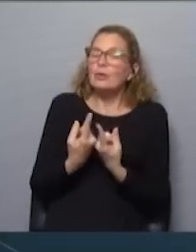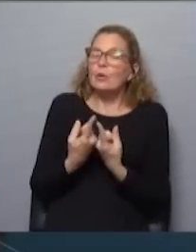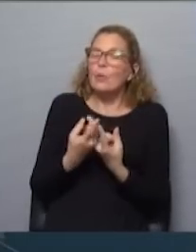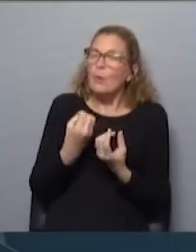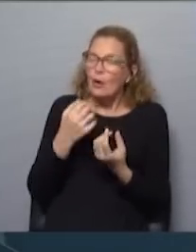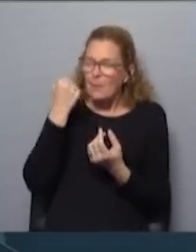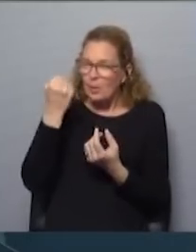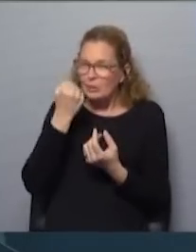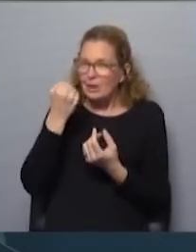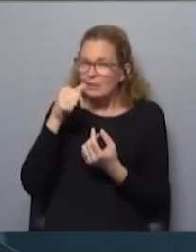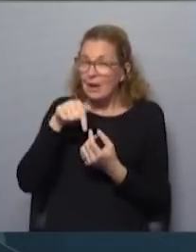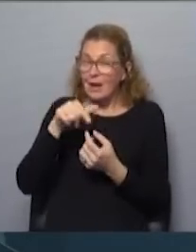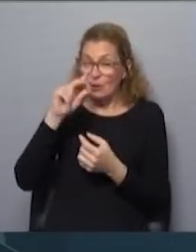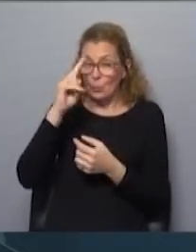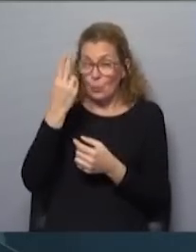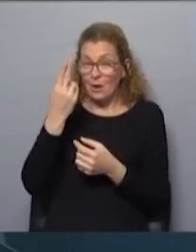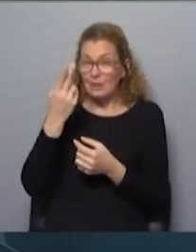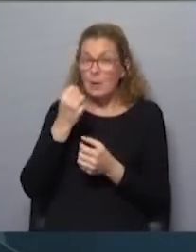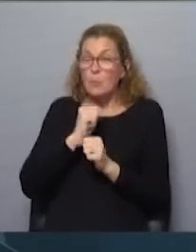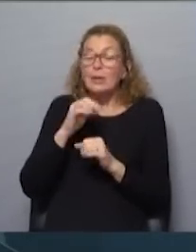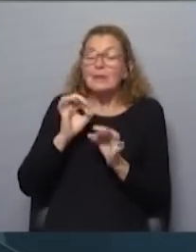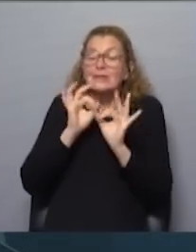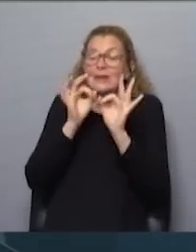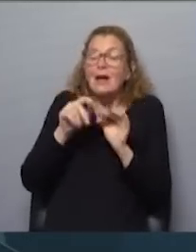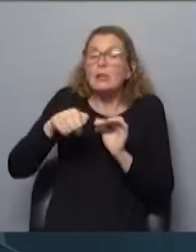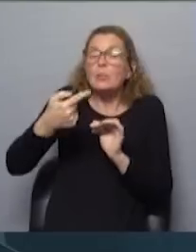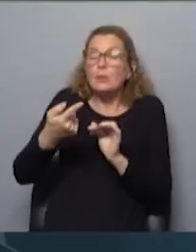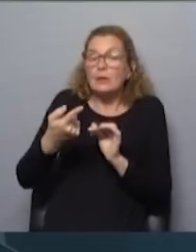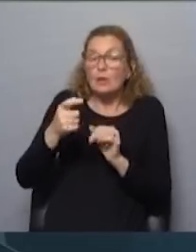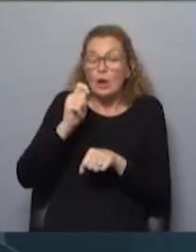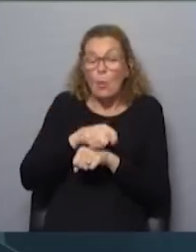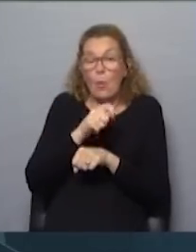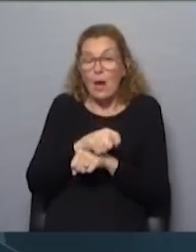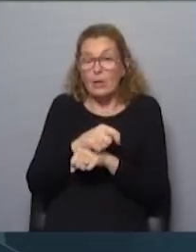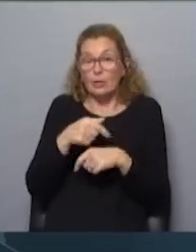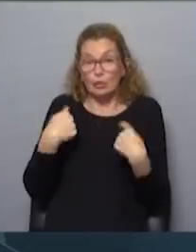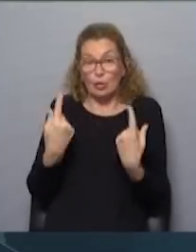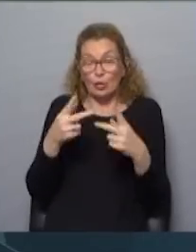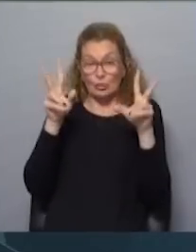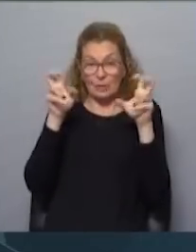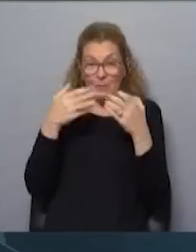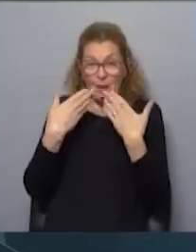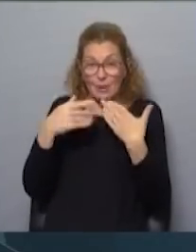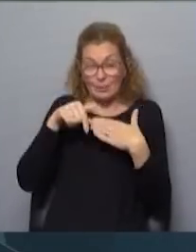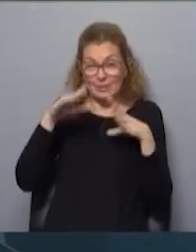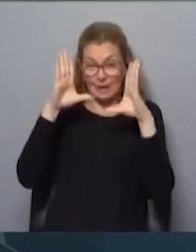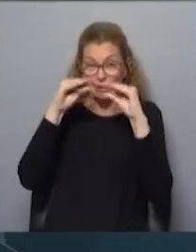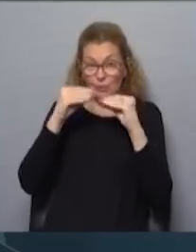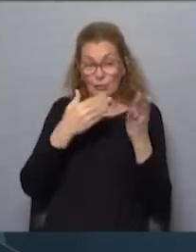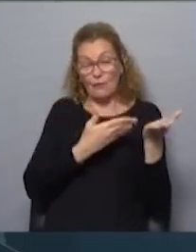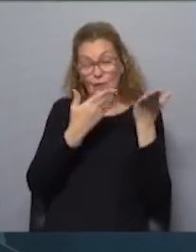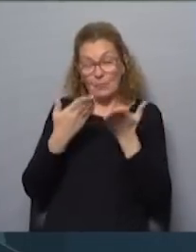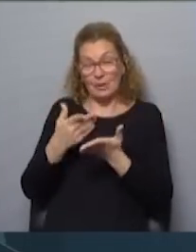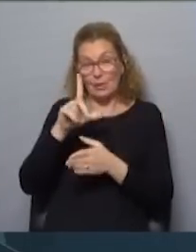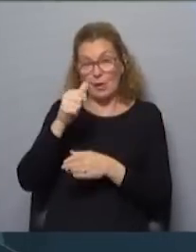repercute en nuestro país que puede llegar a pasar con esta instancia judicial de todos esos tenemos estaremos hablando esta noche bienvenidas